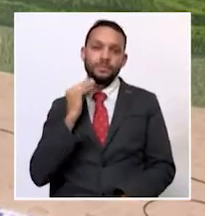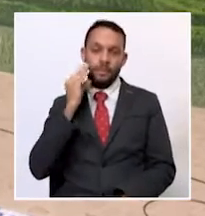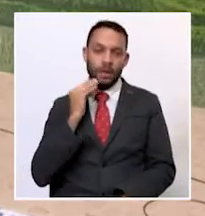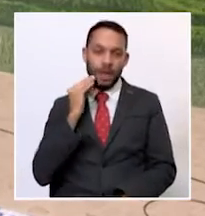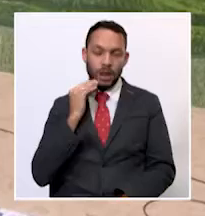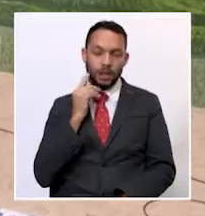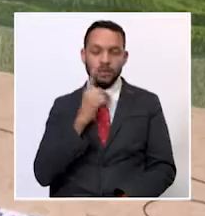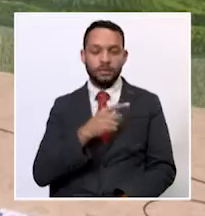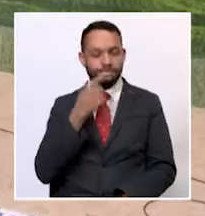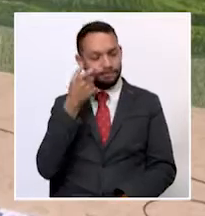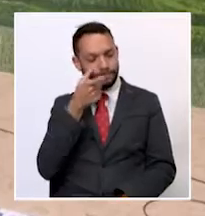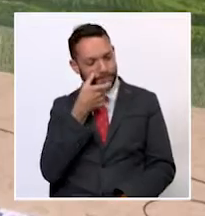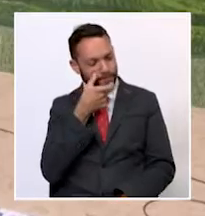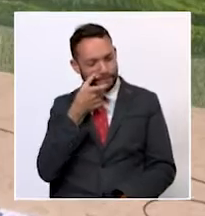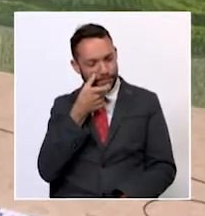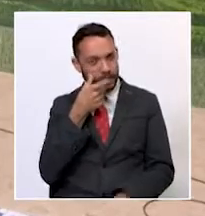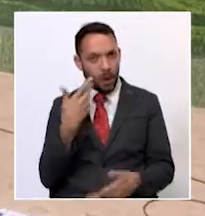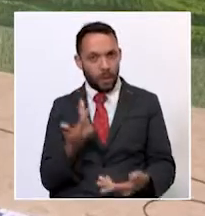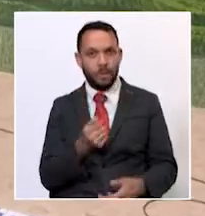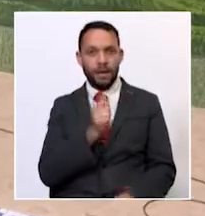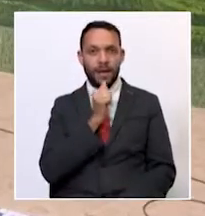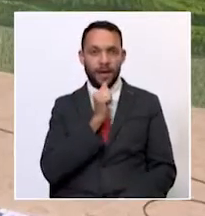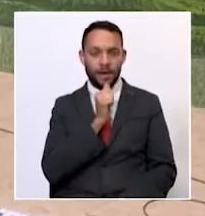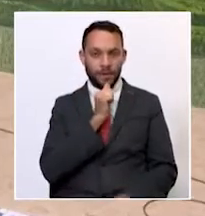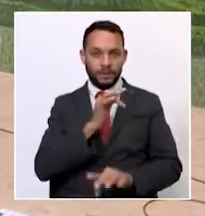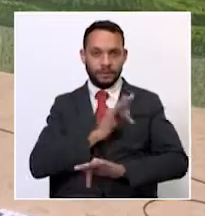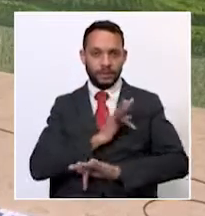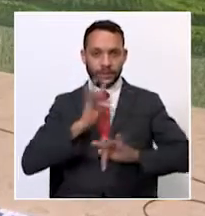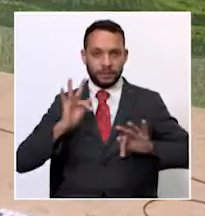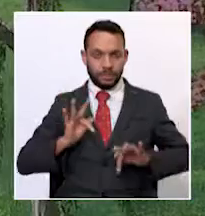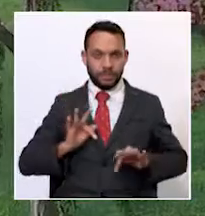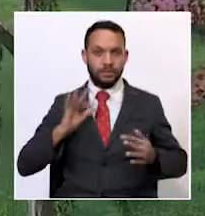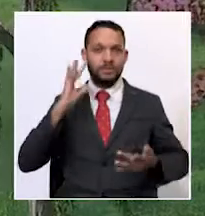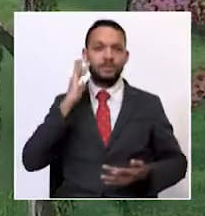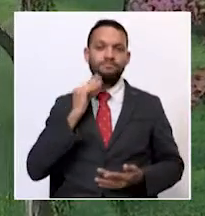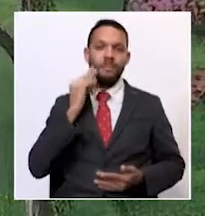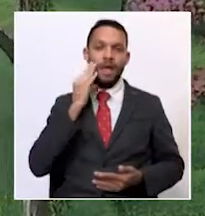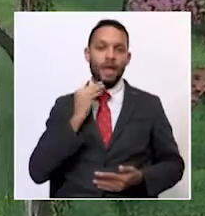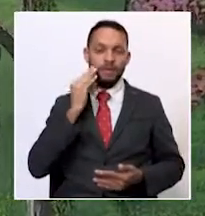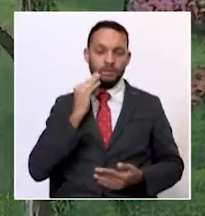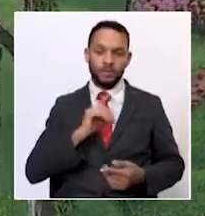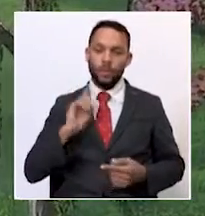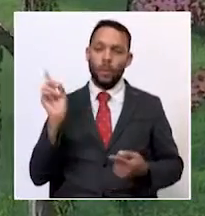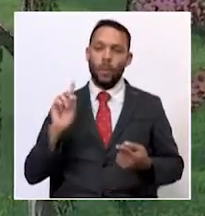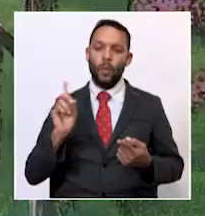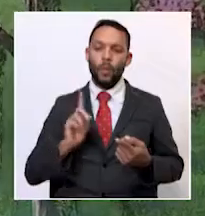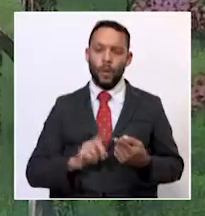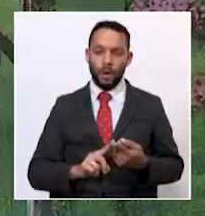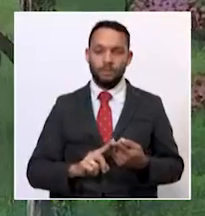acupuntura y especializado en hidrología médica. De manera que tenemos un alto